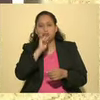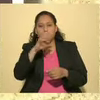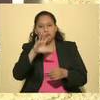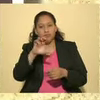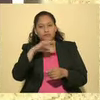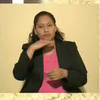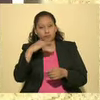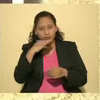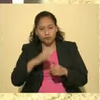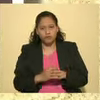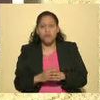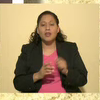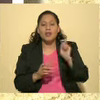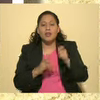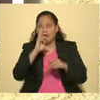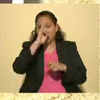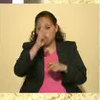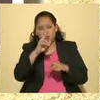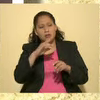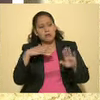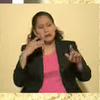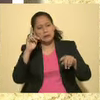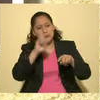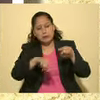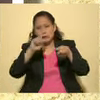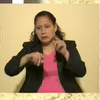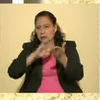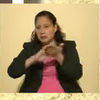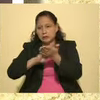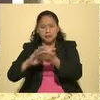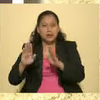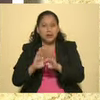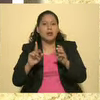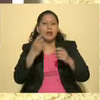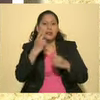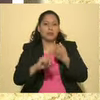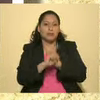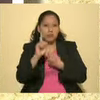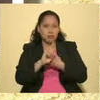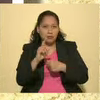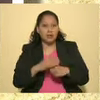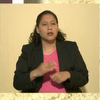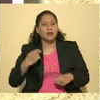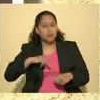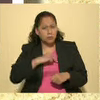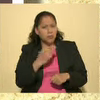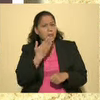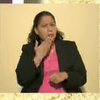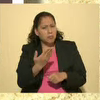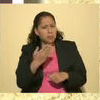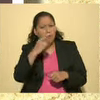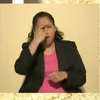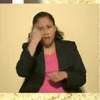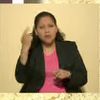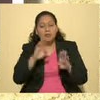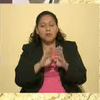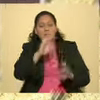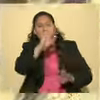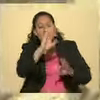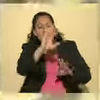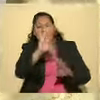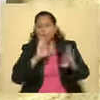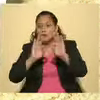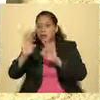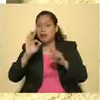afortunadamente hemos podido luchar y combatir ese problema, y lo logramos muy fácil contratando gente